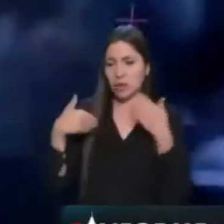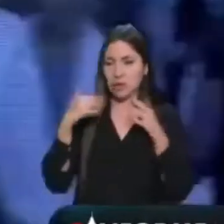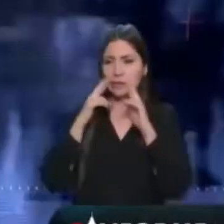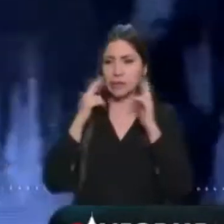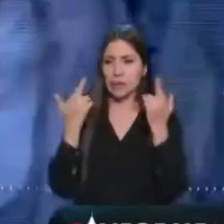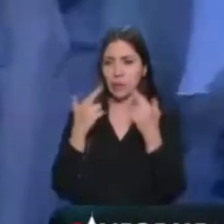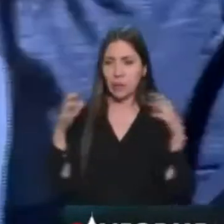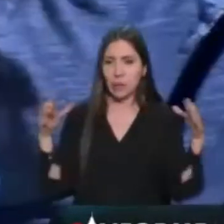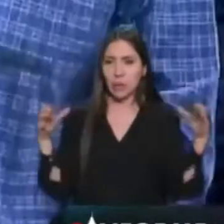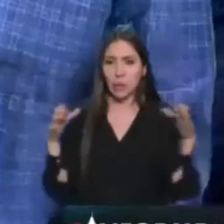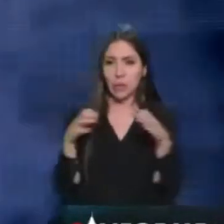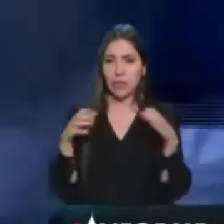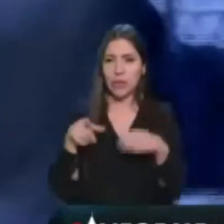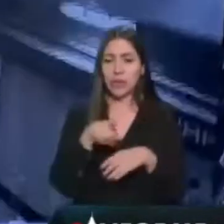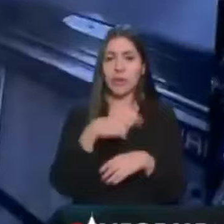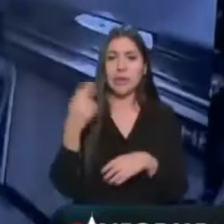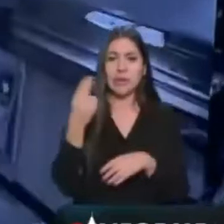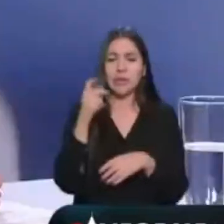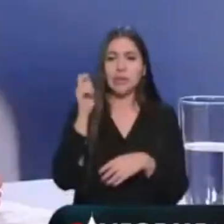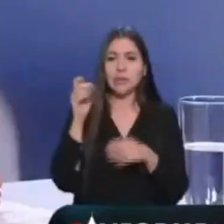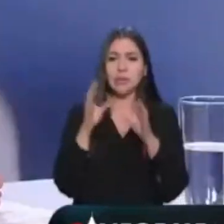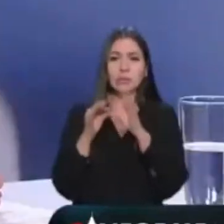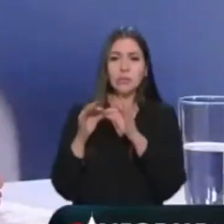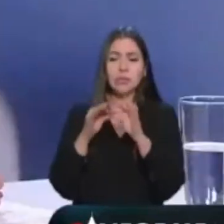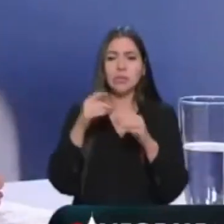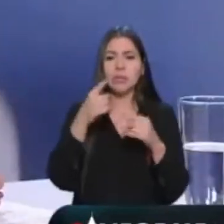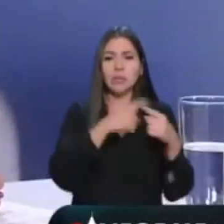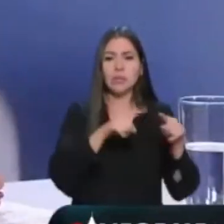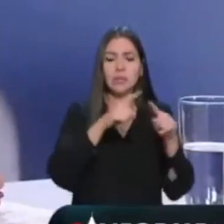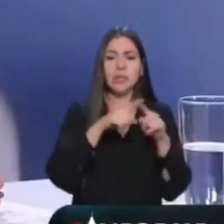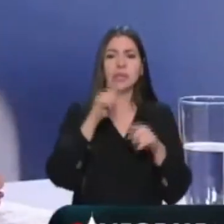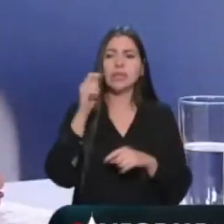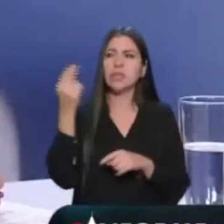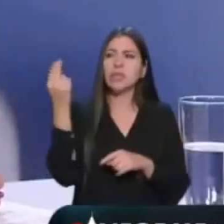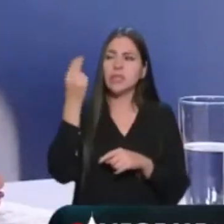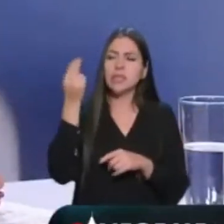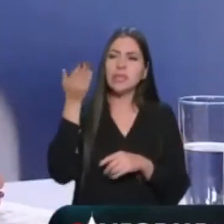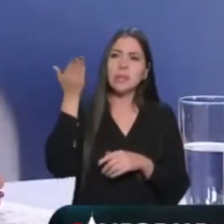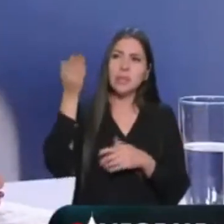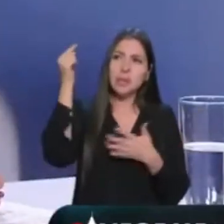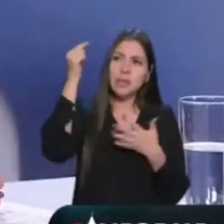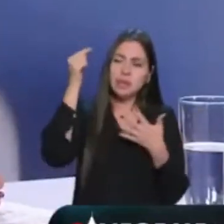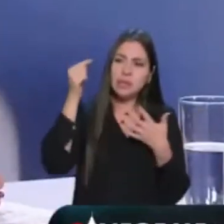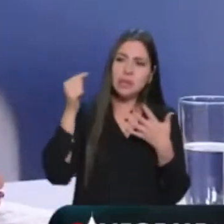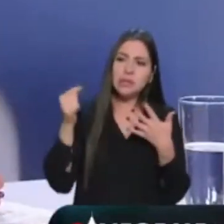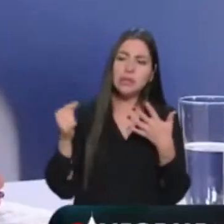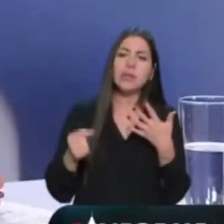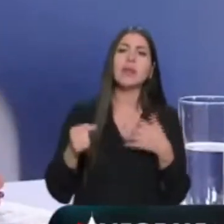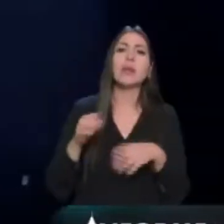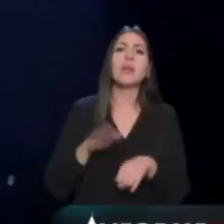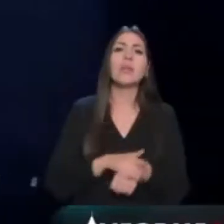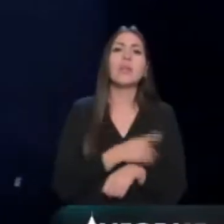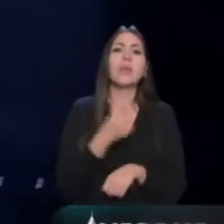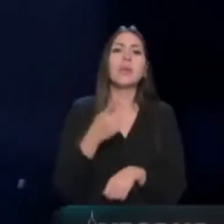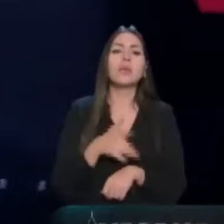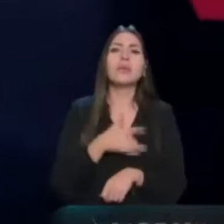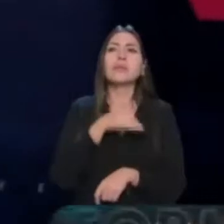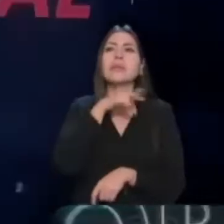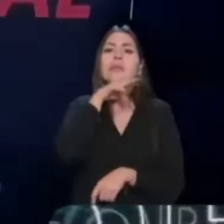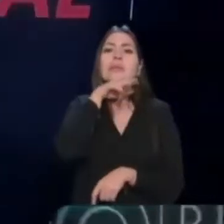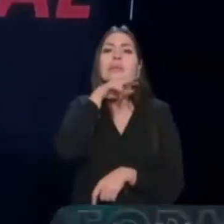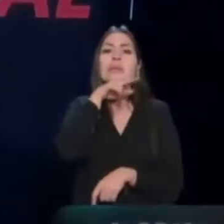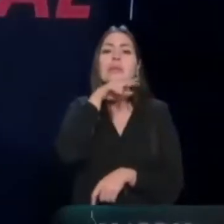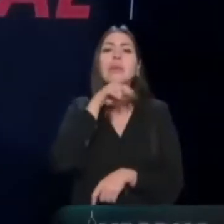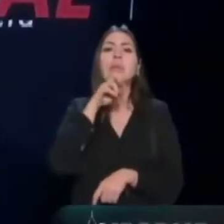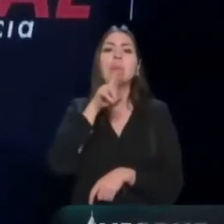a que las demandas establecidas como resultado de una preocupación ambiental o